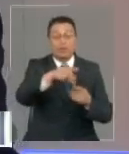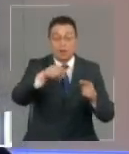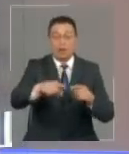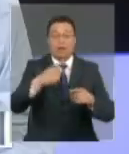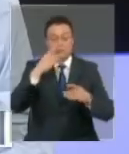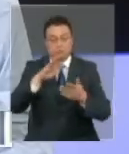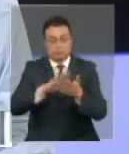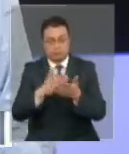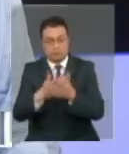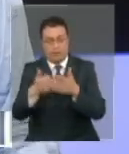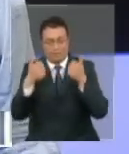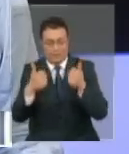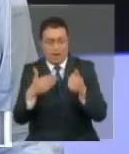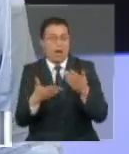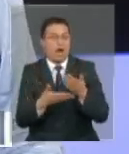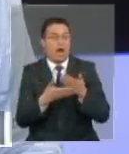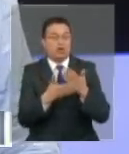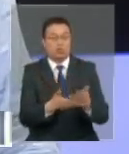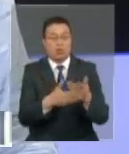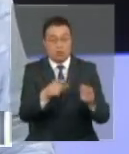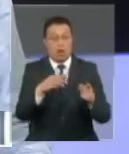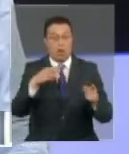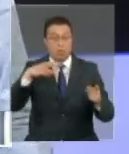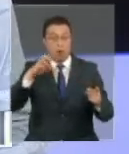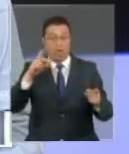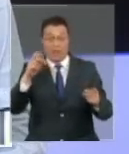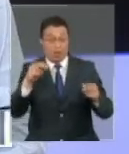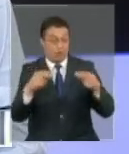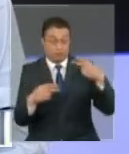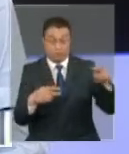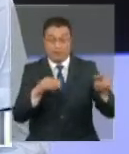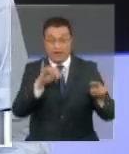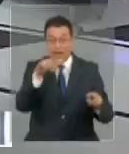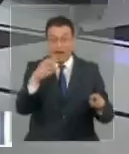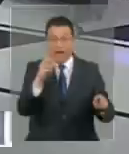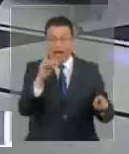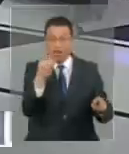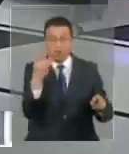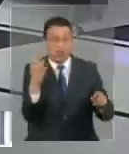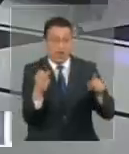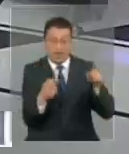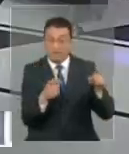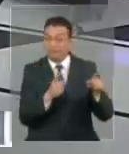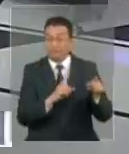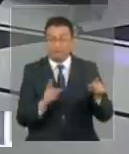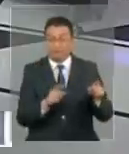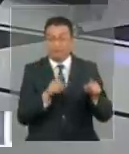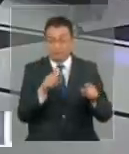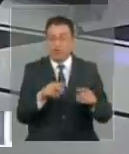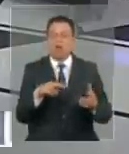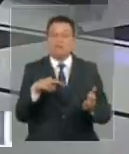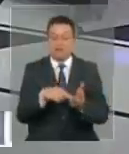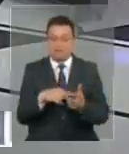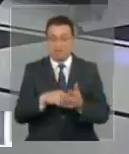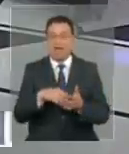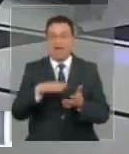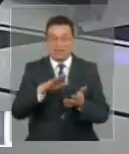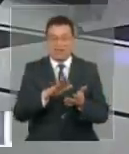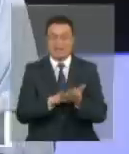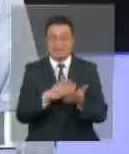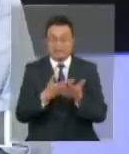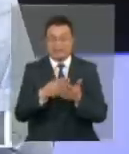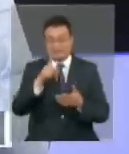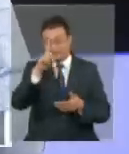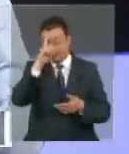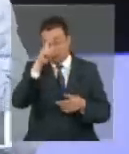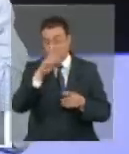poder atender en los territorios. Y no en el modelo del señor Jadue, que es nuevamente caemos en un problema sanitario, en un problema donde